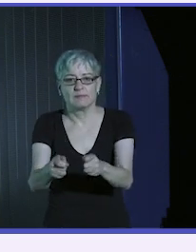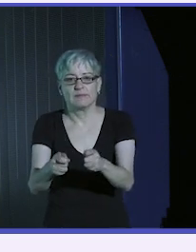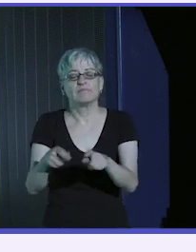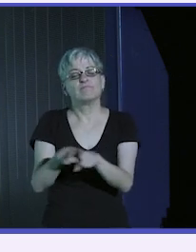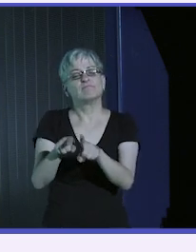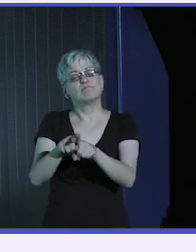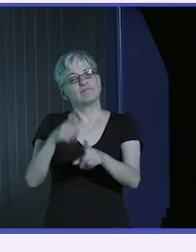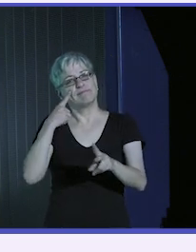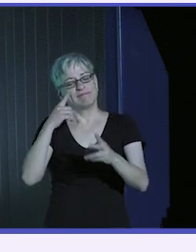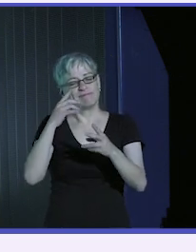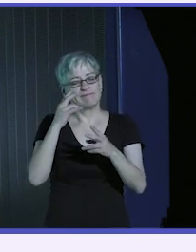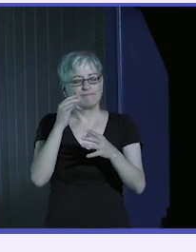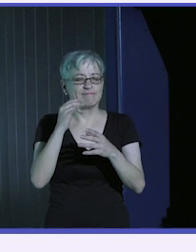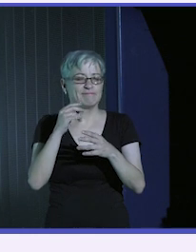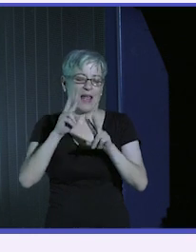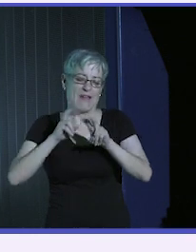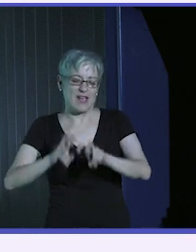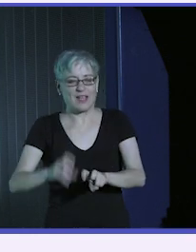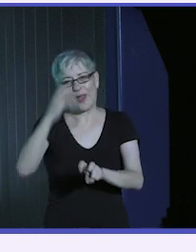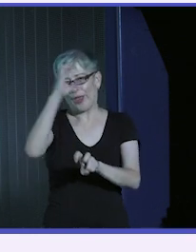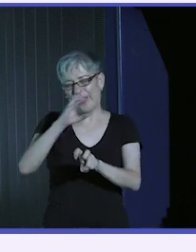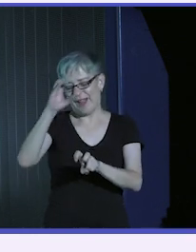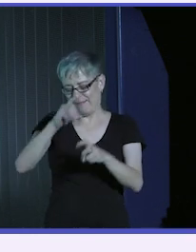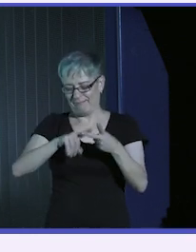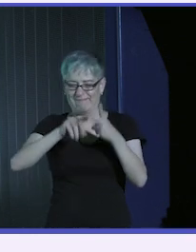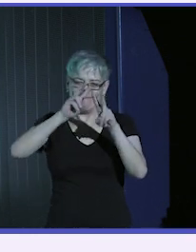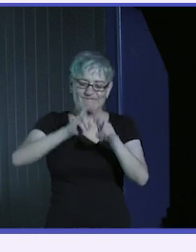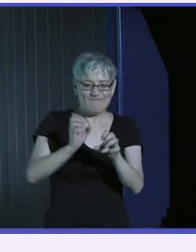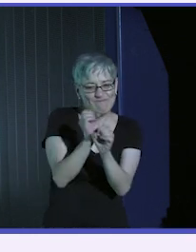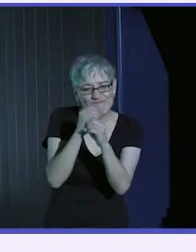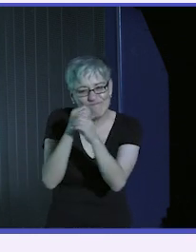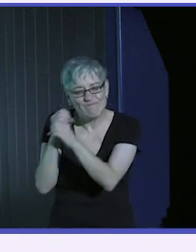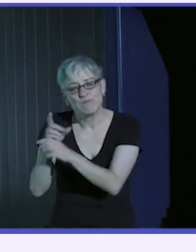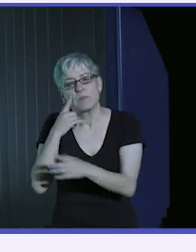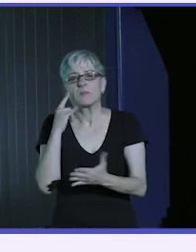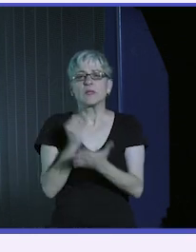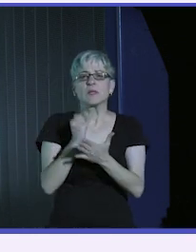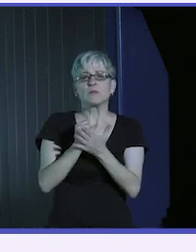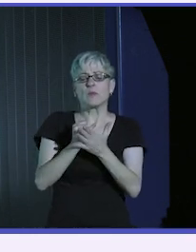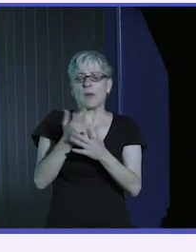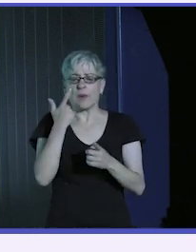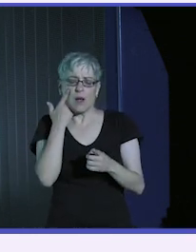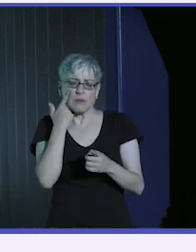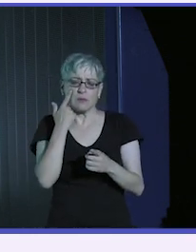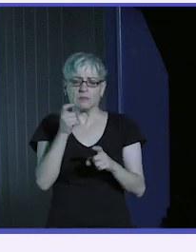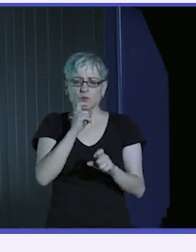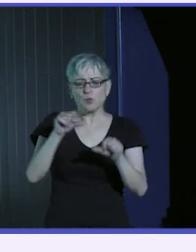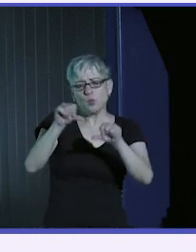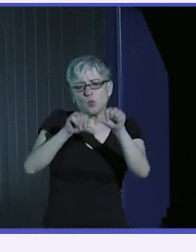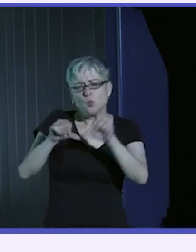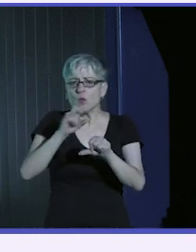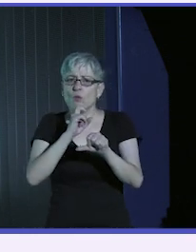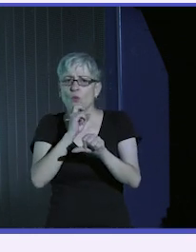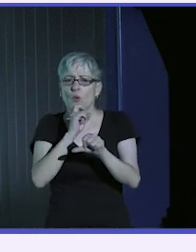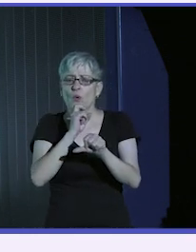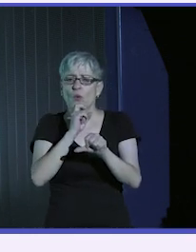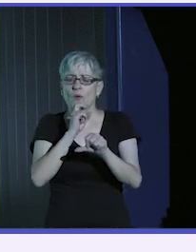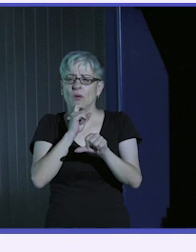Northwest para que los investigadores en el laboratorio llevaran a cabo prototipos de esos